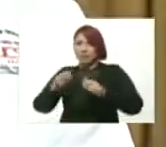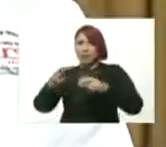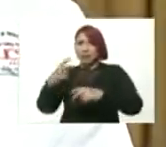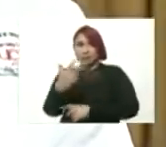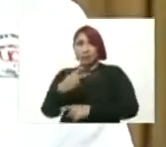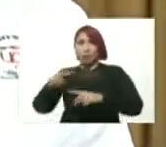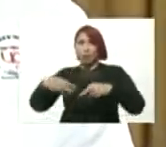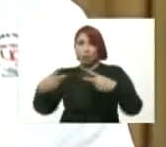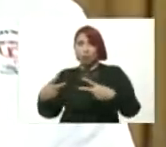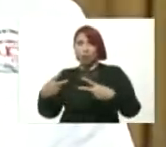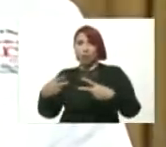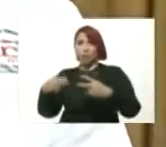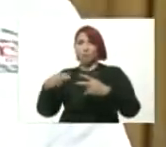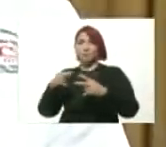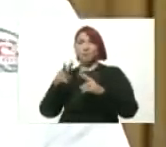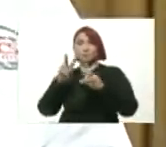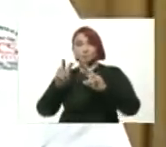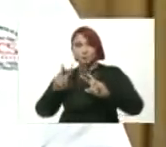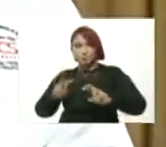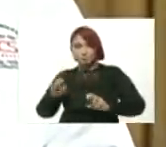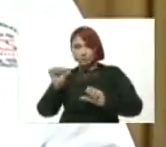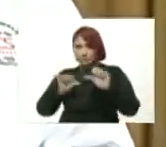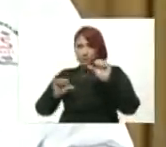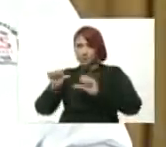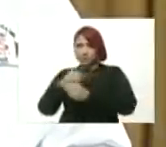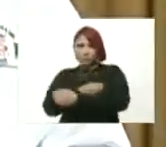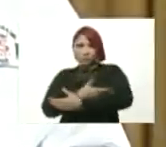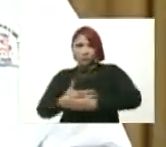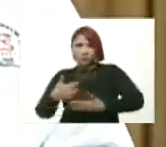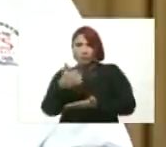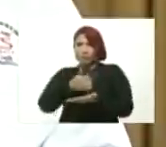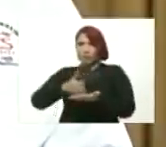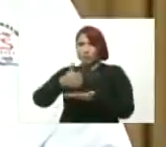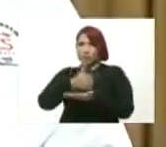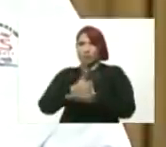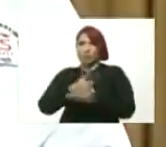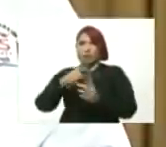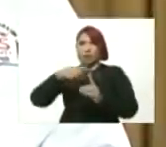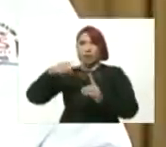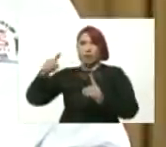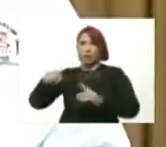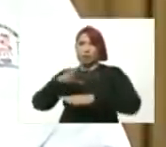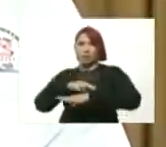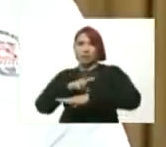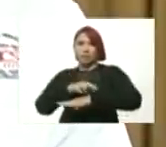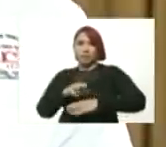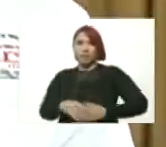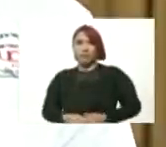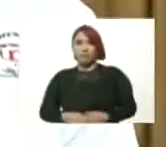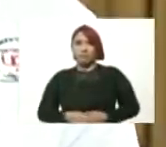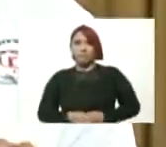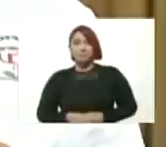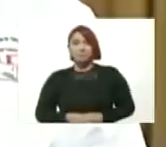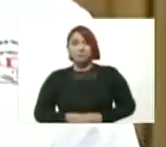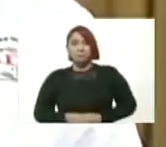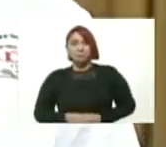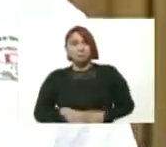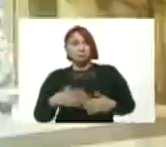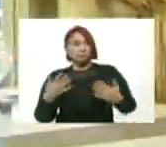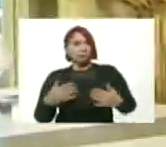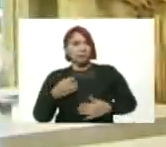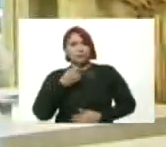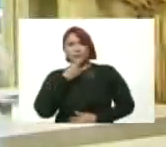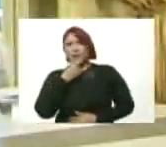pregrado bioanálisis farmacia y electromedicina se serían los tres que estamos terminadas de alegría una belleza